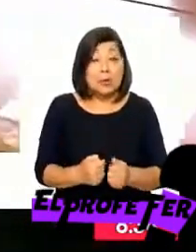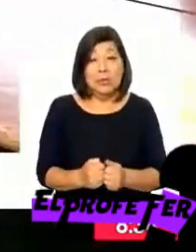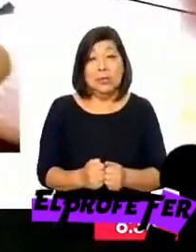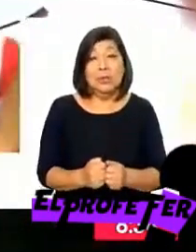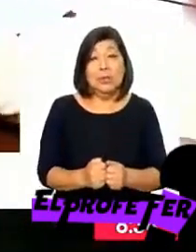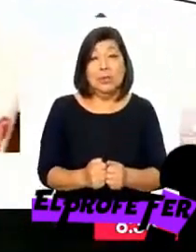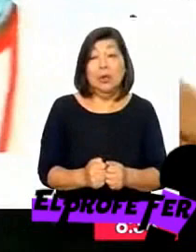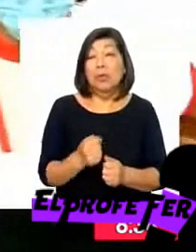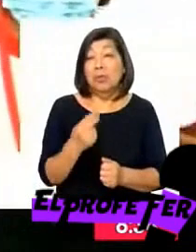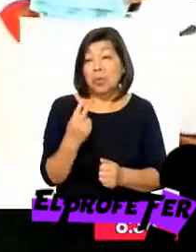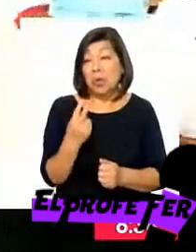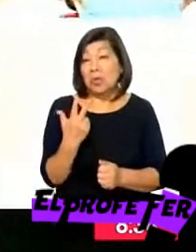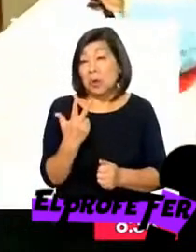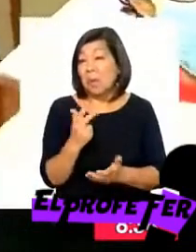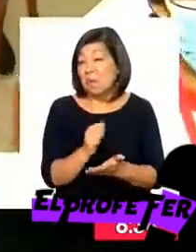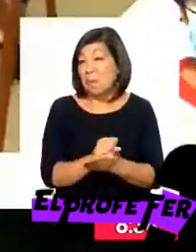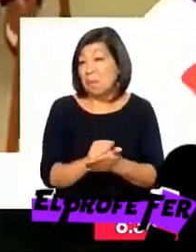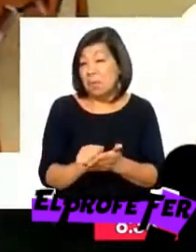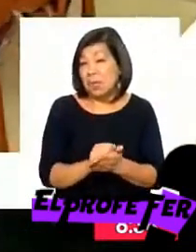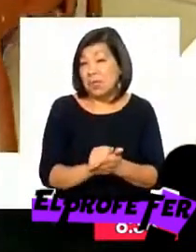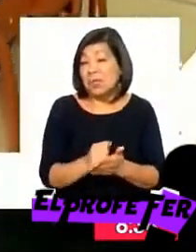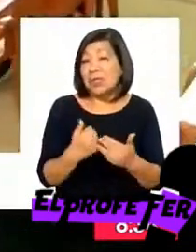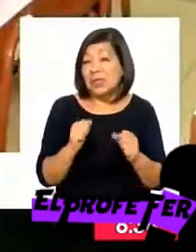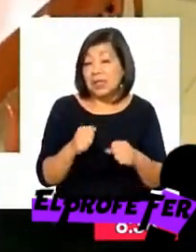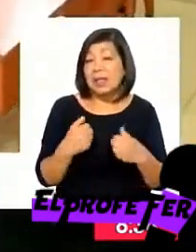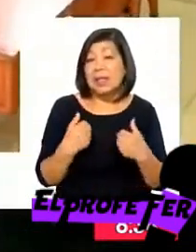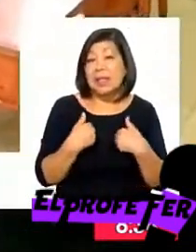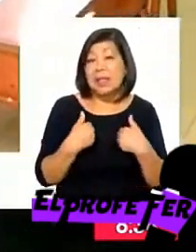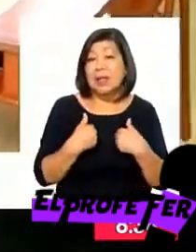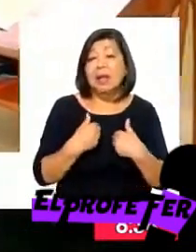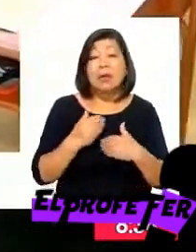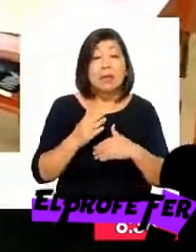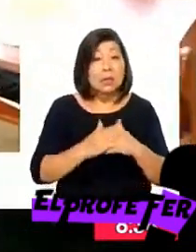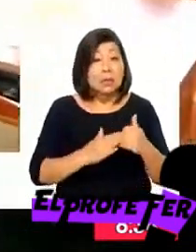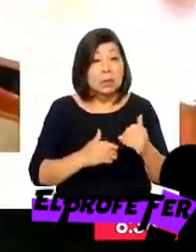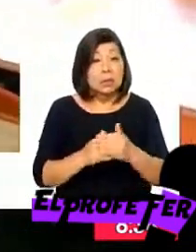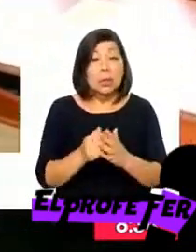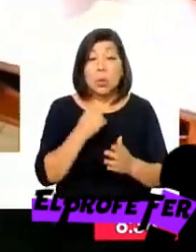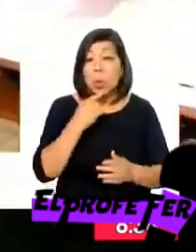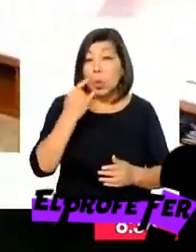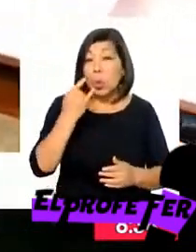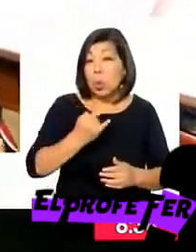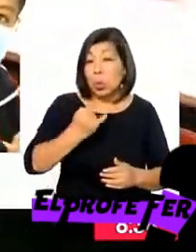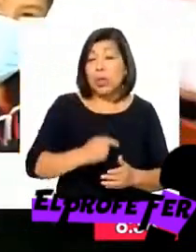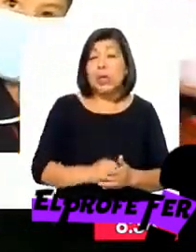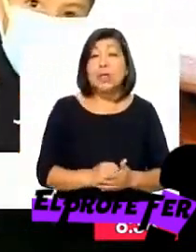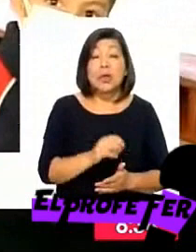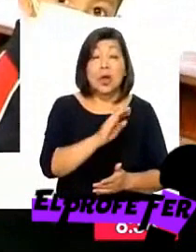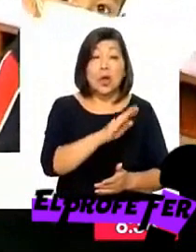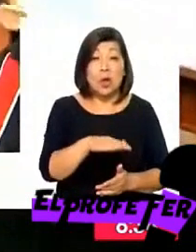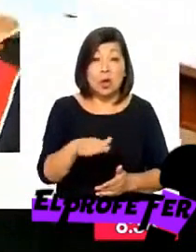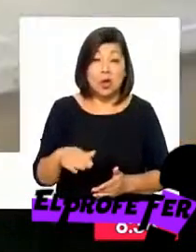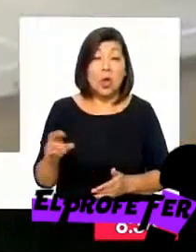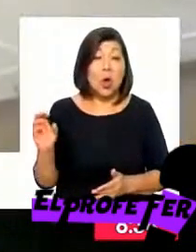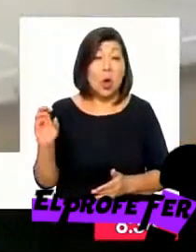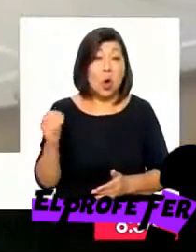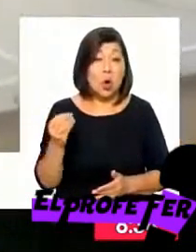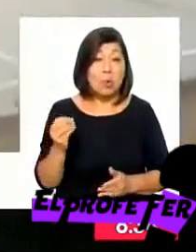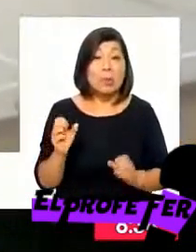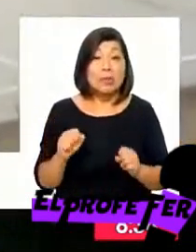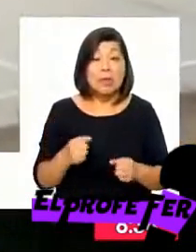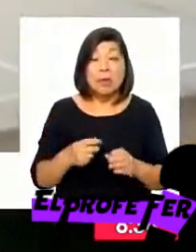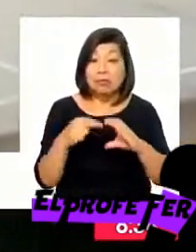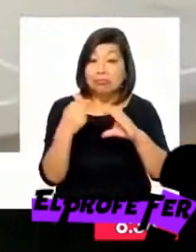en los próximos 2 o 3 meses tengamos infraestructura de emergencia, de manera que los niños, niñas y adolescentes